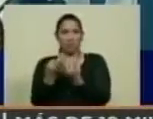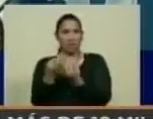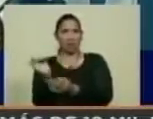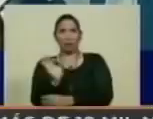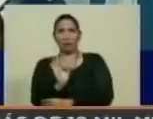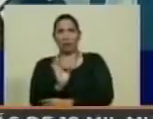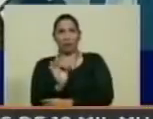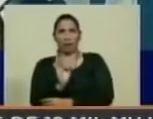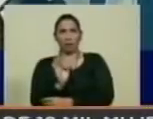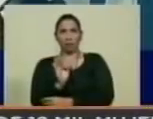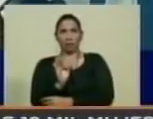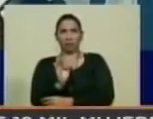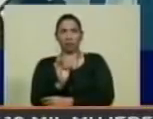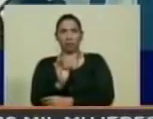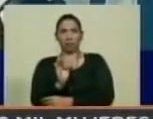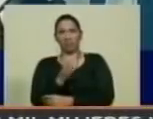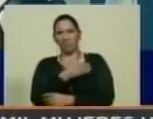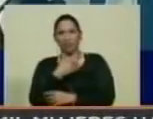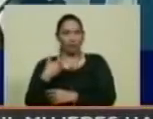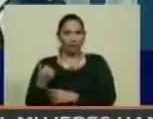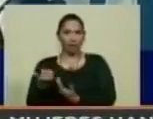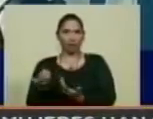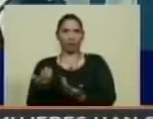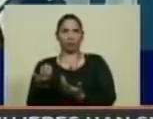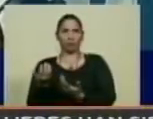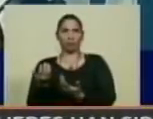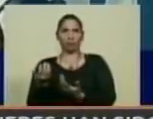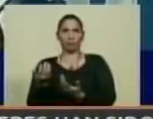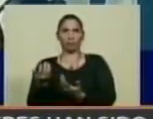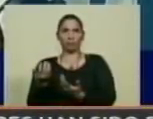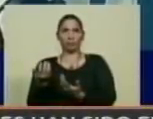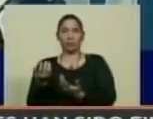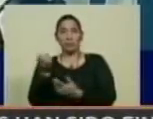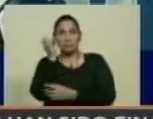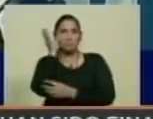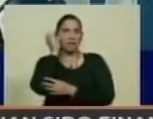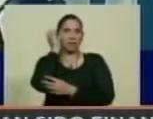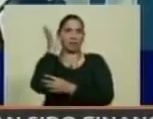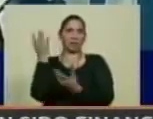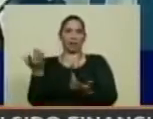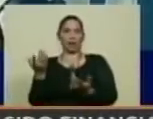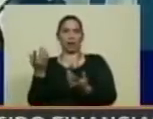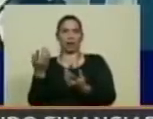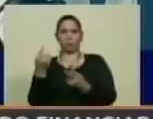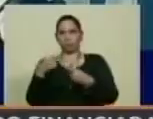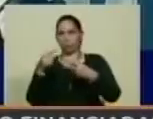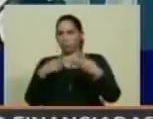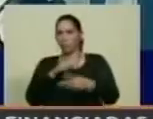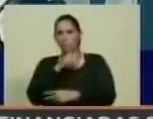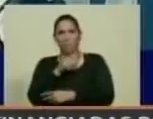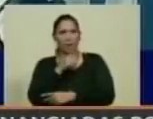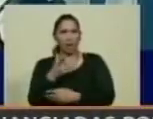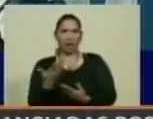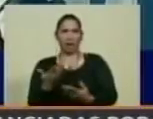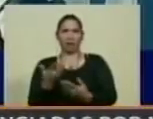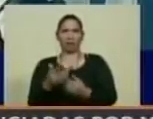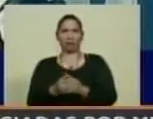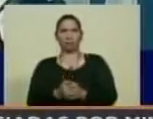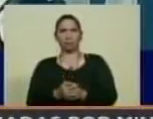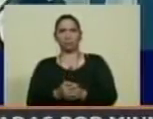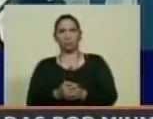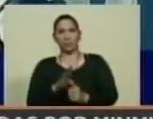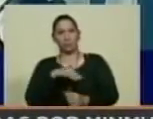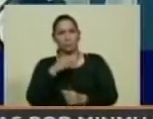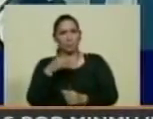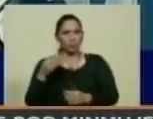sacar una ventaja, repito, homicida, bárbara, antiespiritual, antirreligiosa, sobre